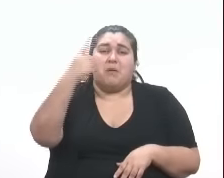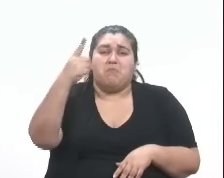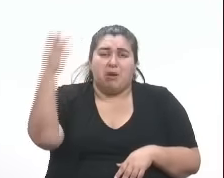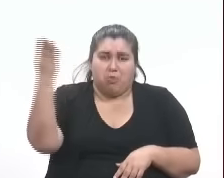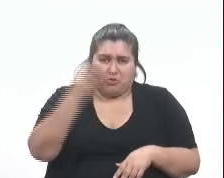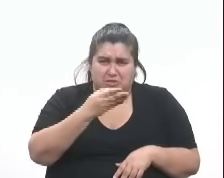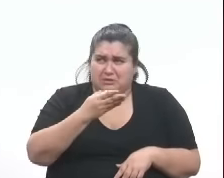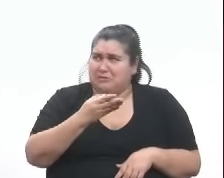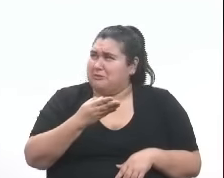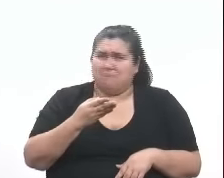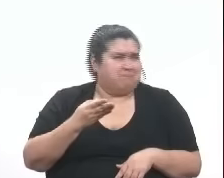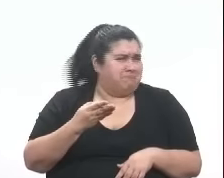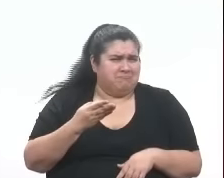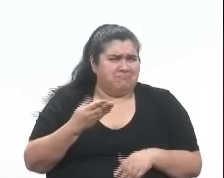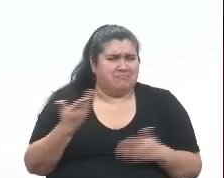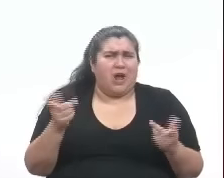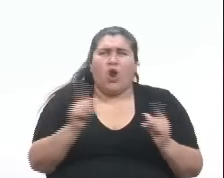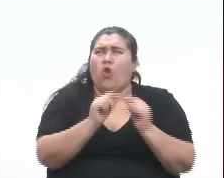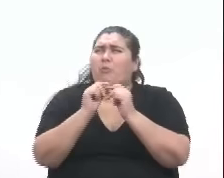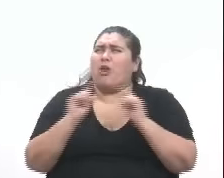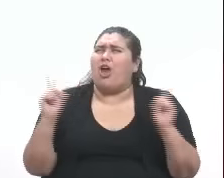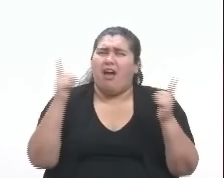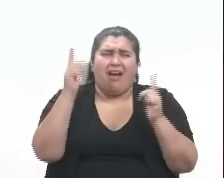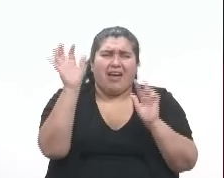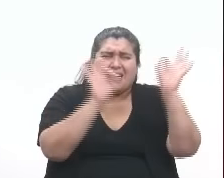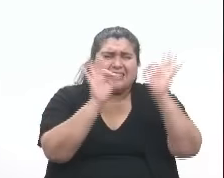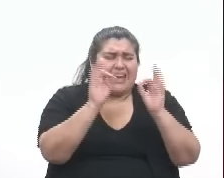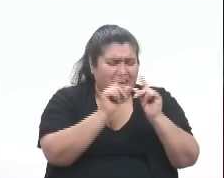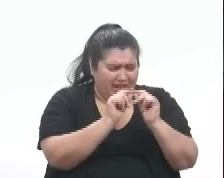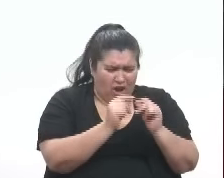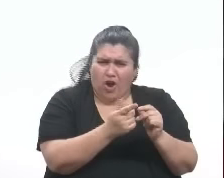ningún esquema técnico que diga que eso es cierto.